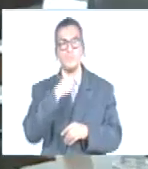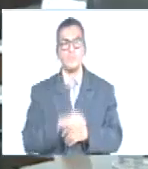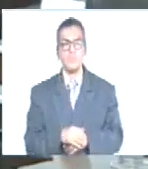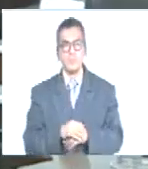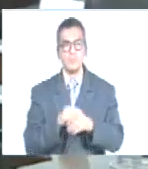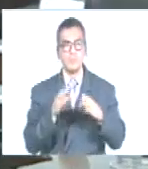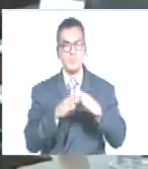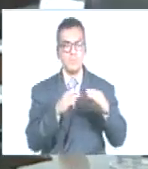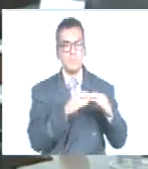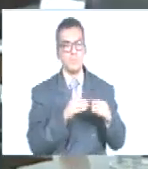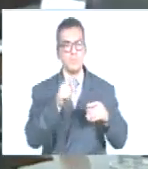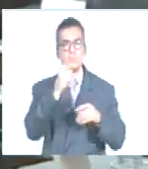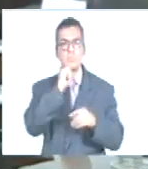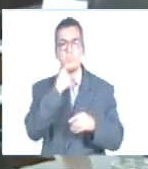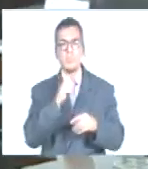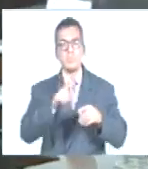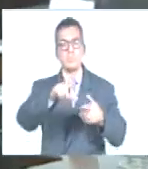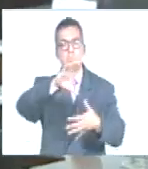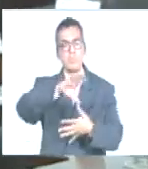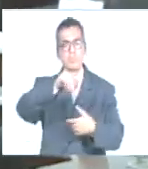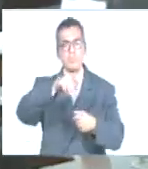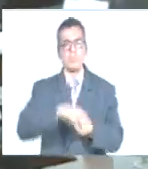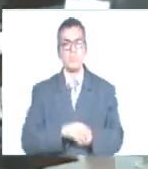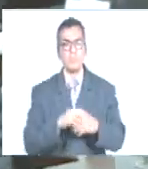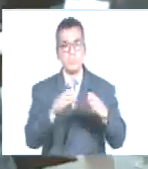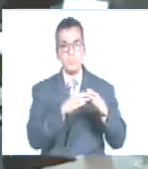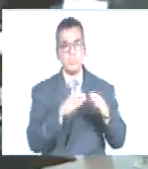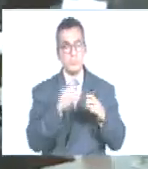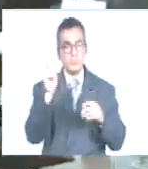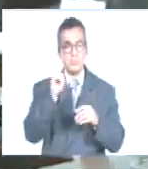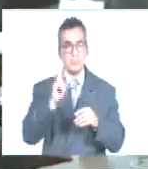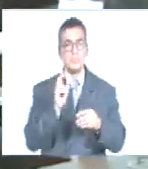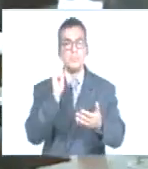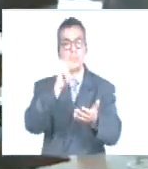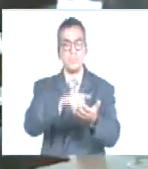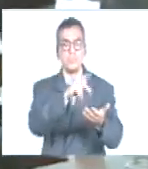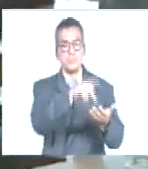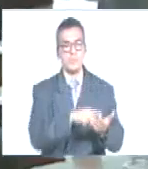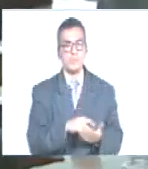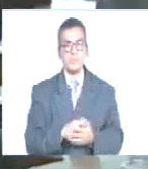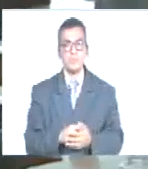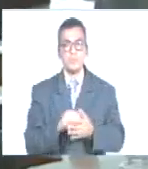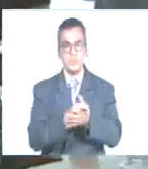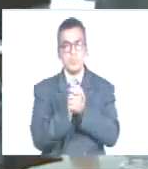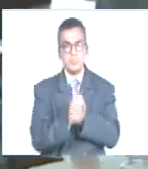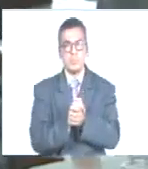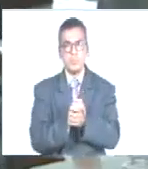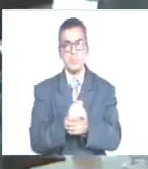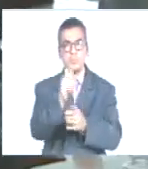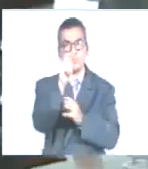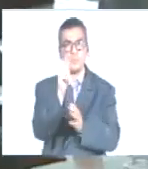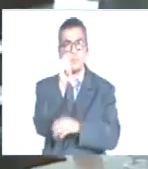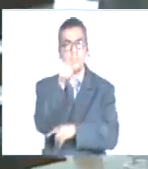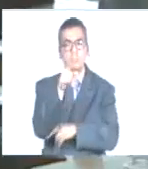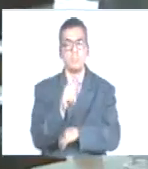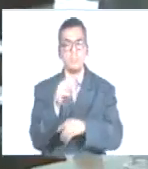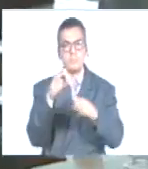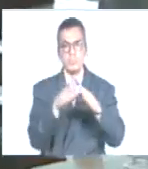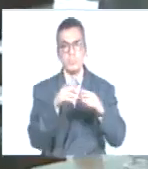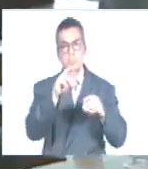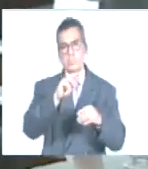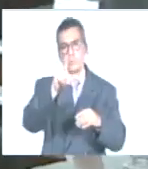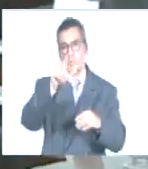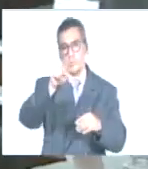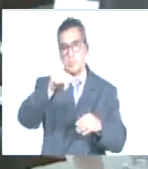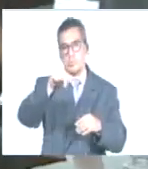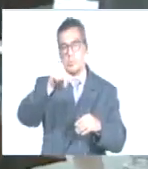la cumbre parlamentaria Rusia-Latinoamérica, el grupo de venezolanos que participa, de colegas parlamentarios que participan en el Parlatino,